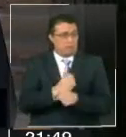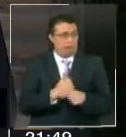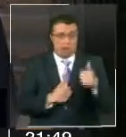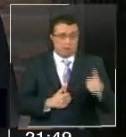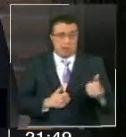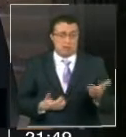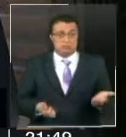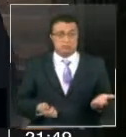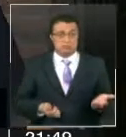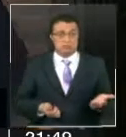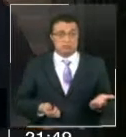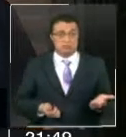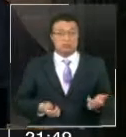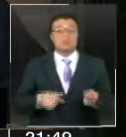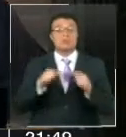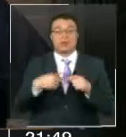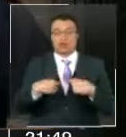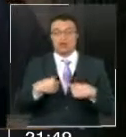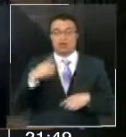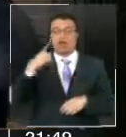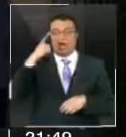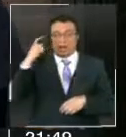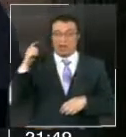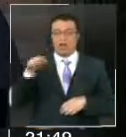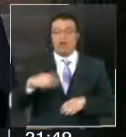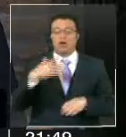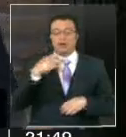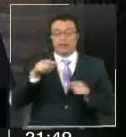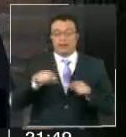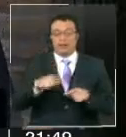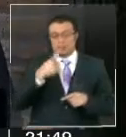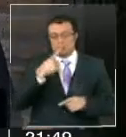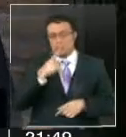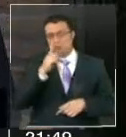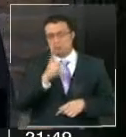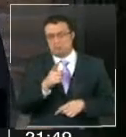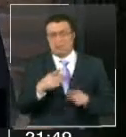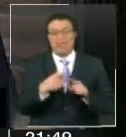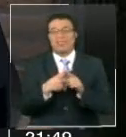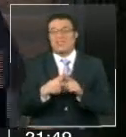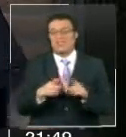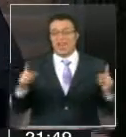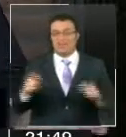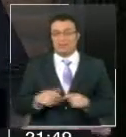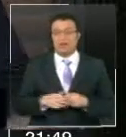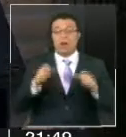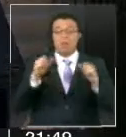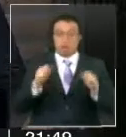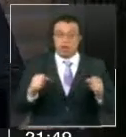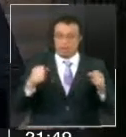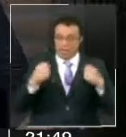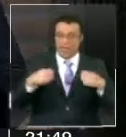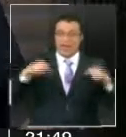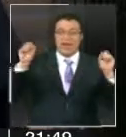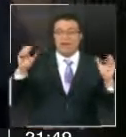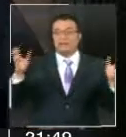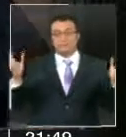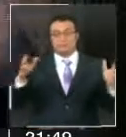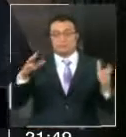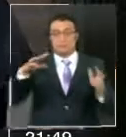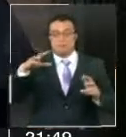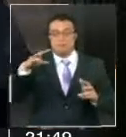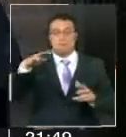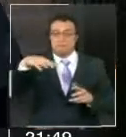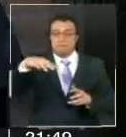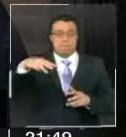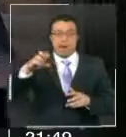Entonces, yo creo que esto va a ser una decisión distinta. Puede ganar Evelyn Matthei sin